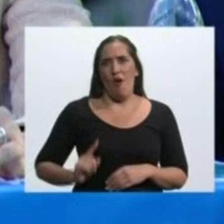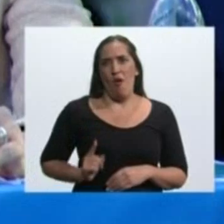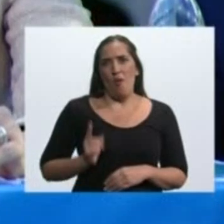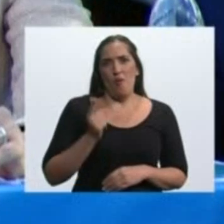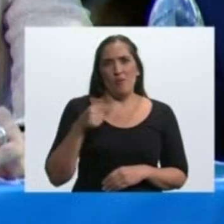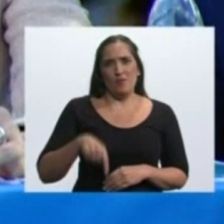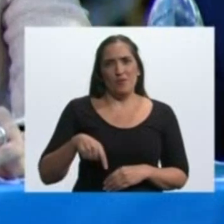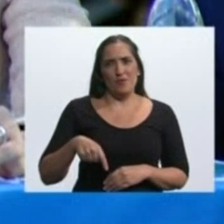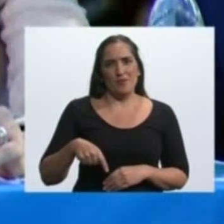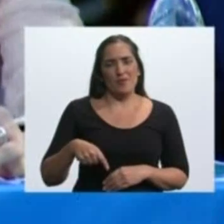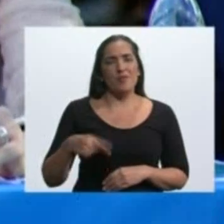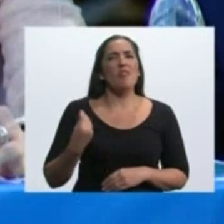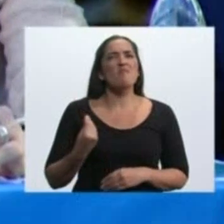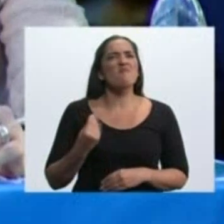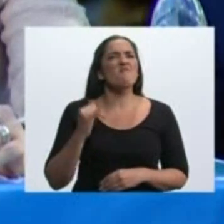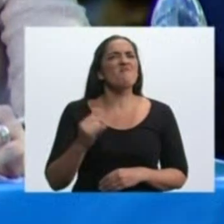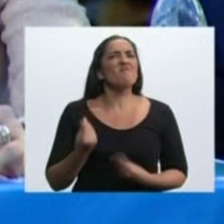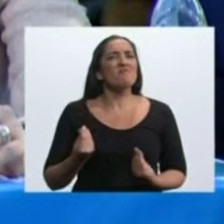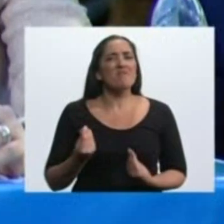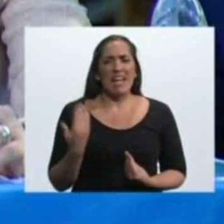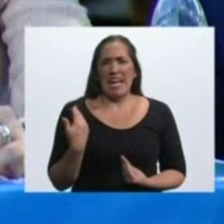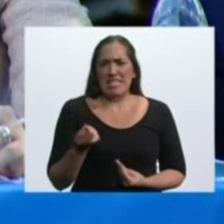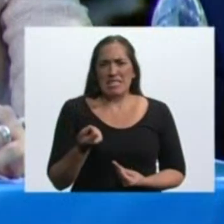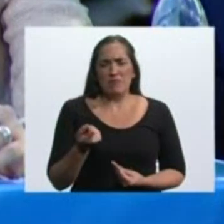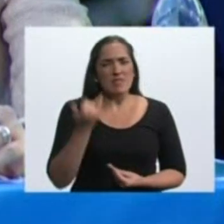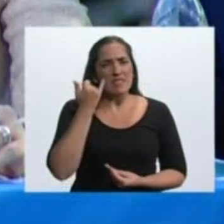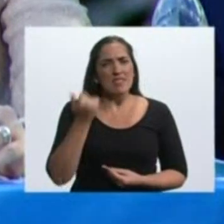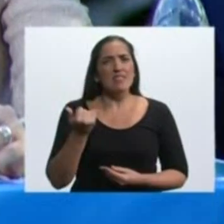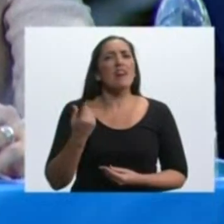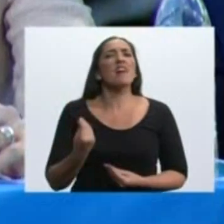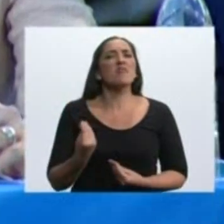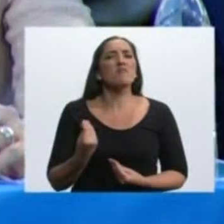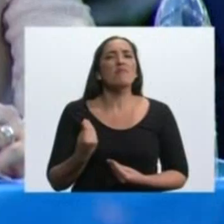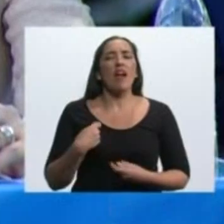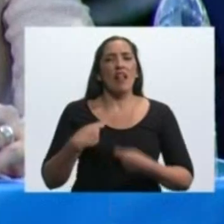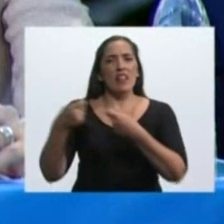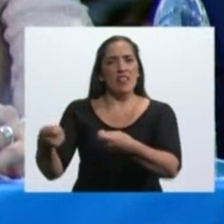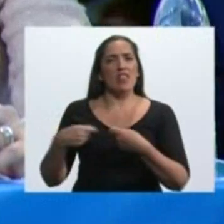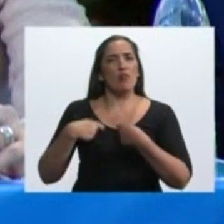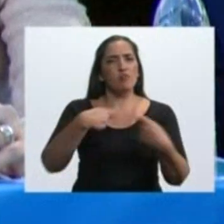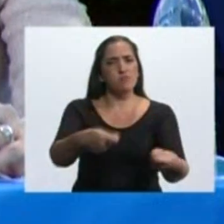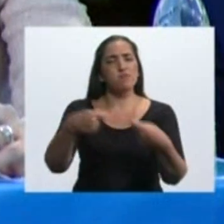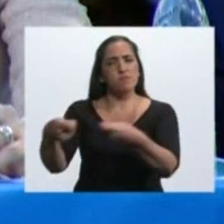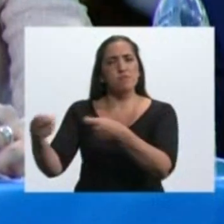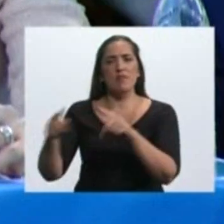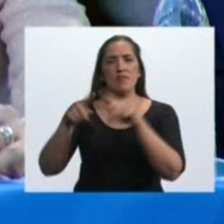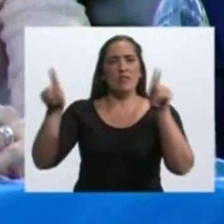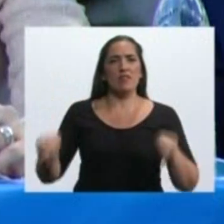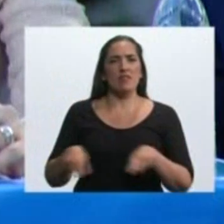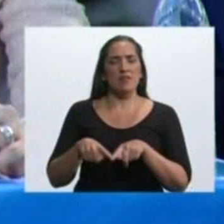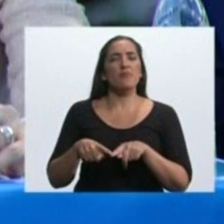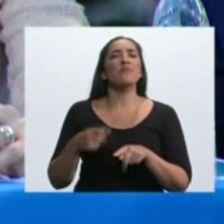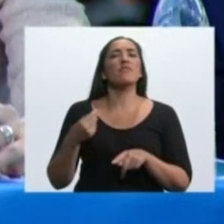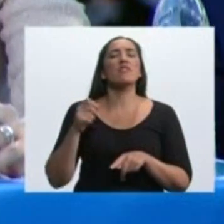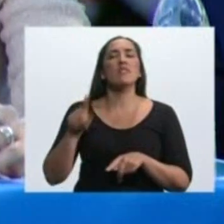lado, a lo que acabo de hacer hace unos instantes, que es entregar al titular de la Unión